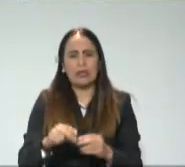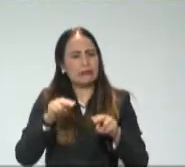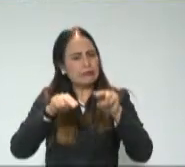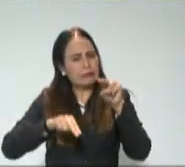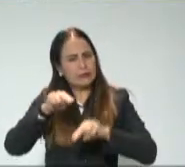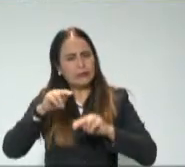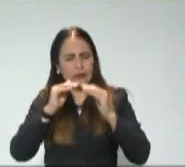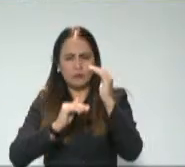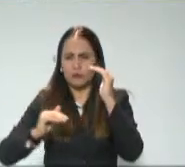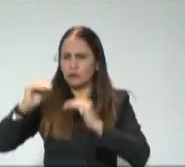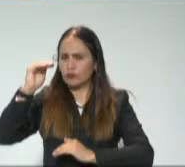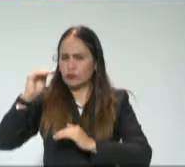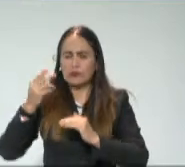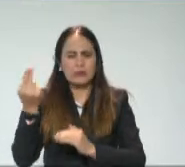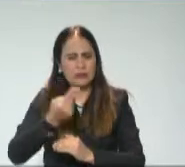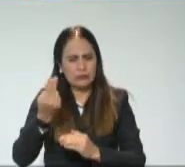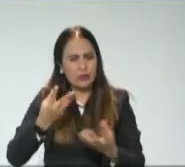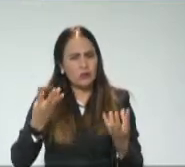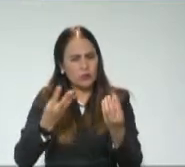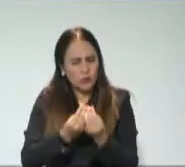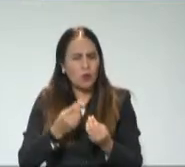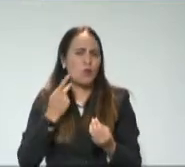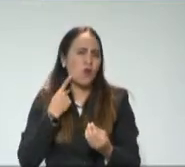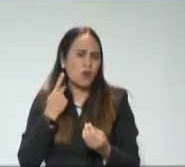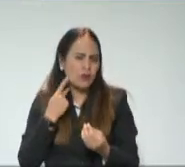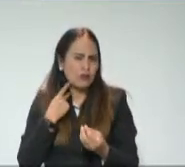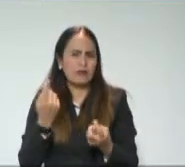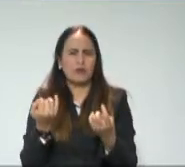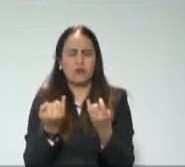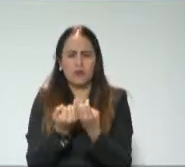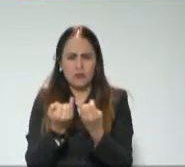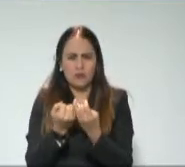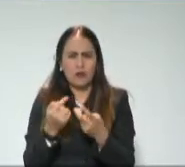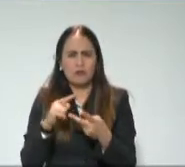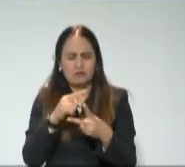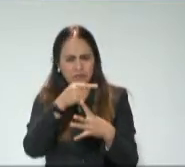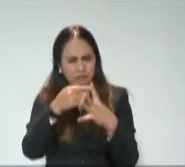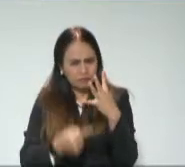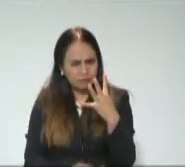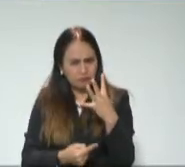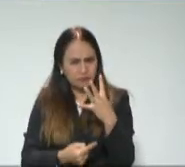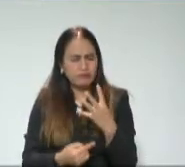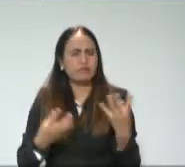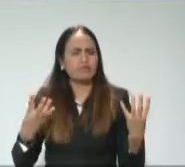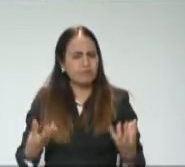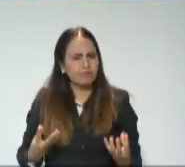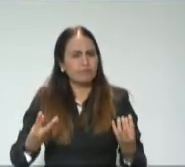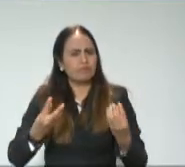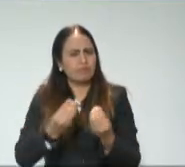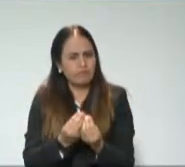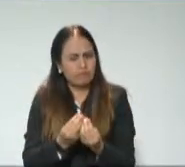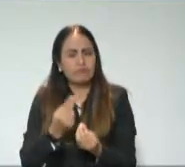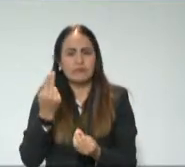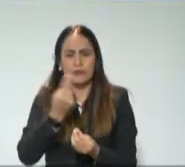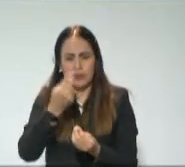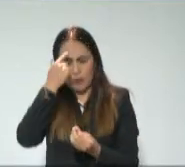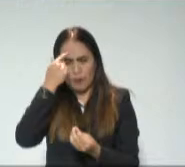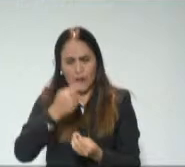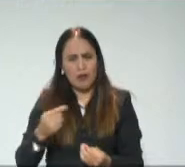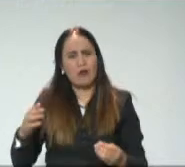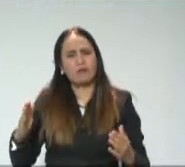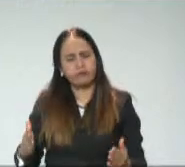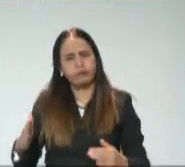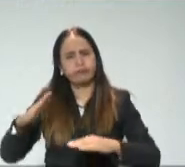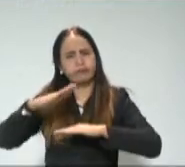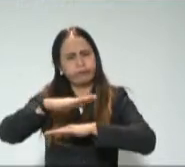espectro social incluso político también dentro de los países se necesita justamente para llegar a esta armonía en lo que